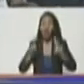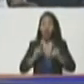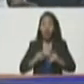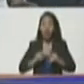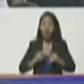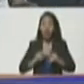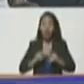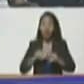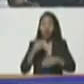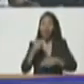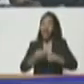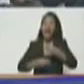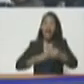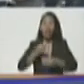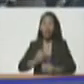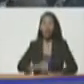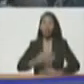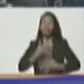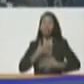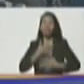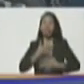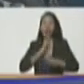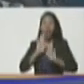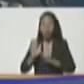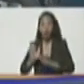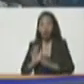nos inspiran.